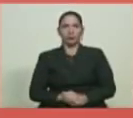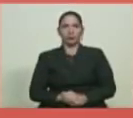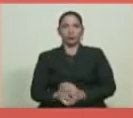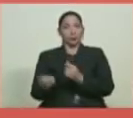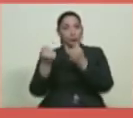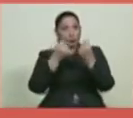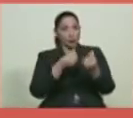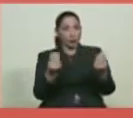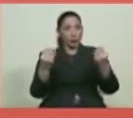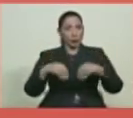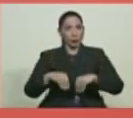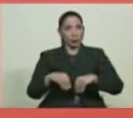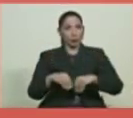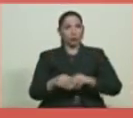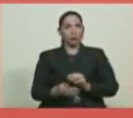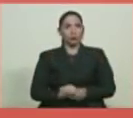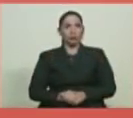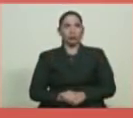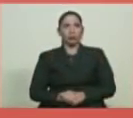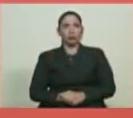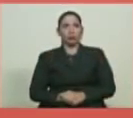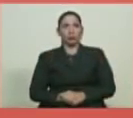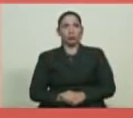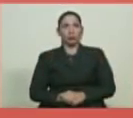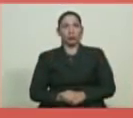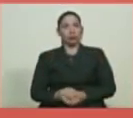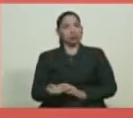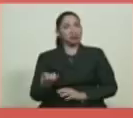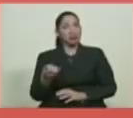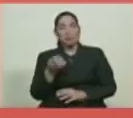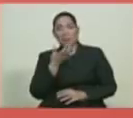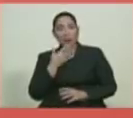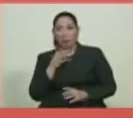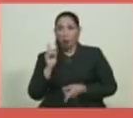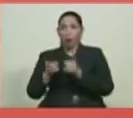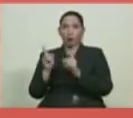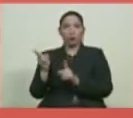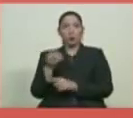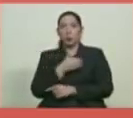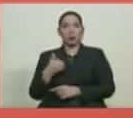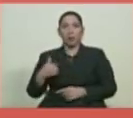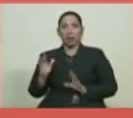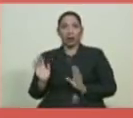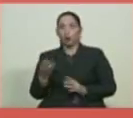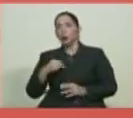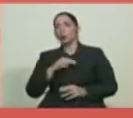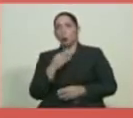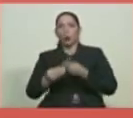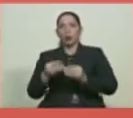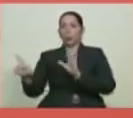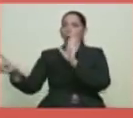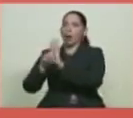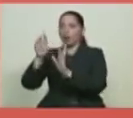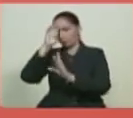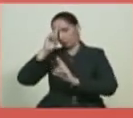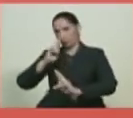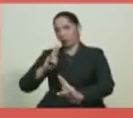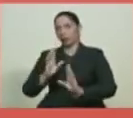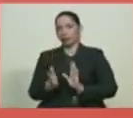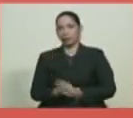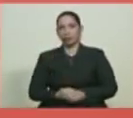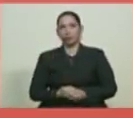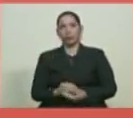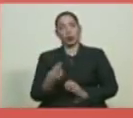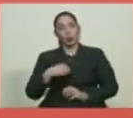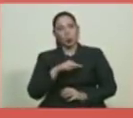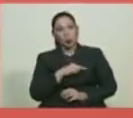a esos precios acordados, y en caso de que eso no ocurra, pues por supuesto actuará la ley. En el sentido además de que nosotros necesitamos la